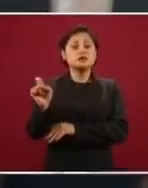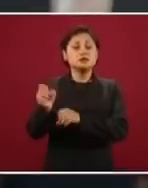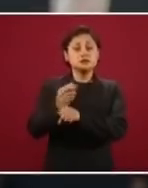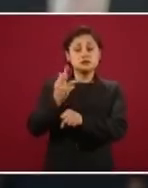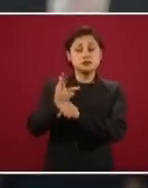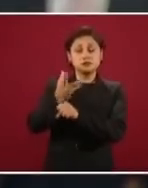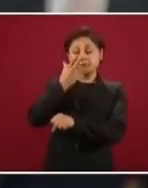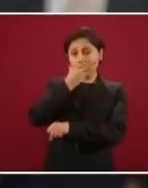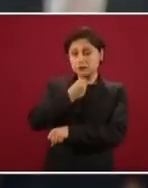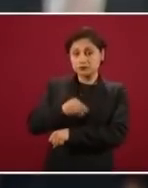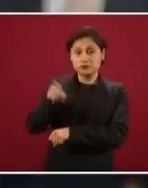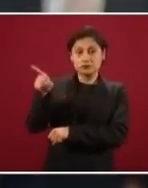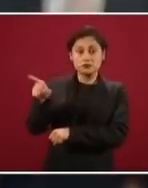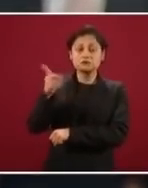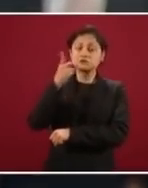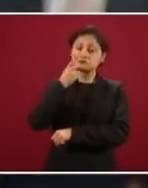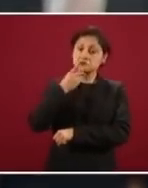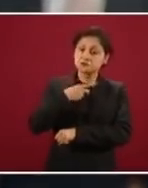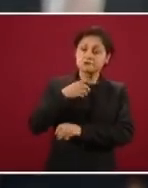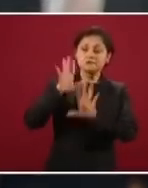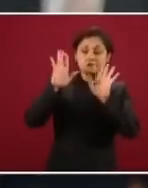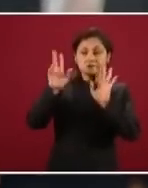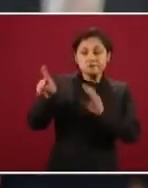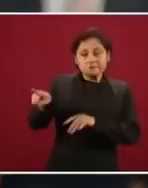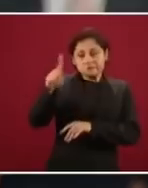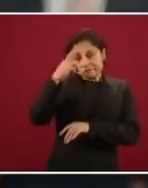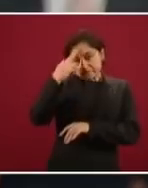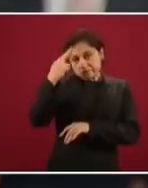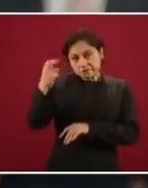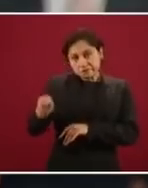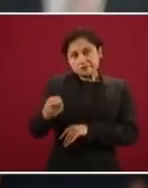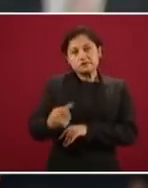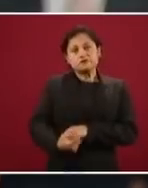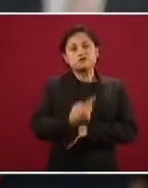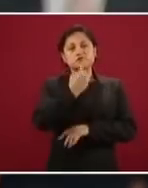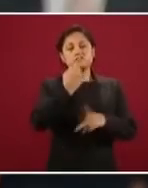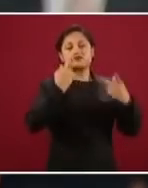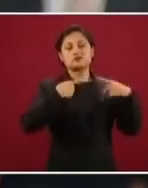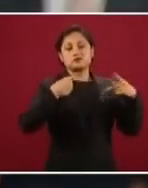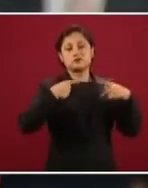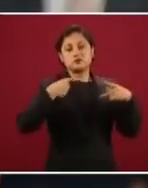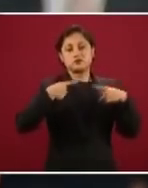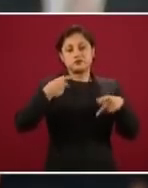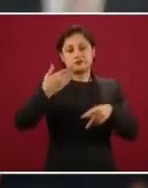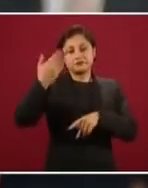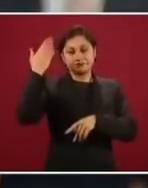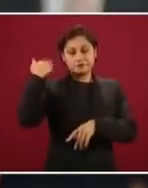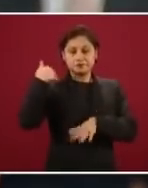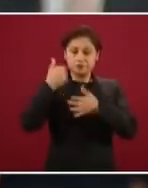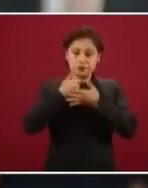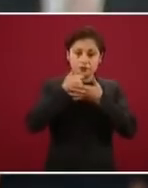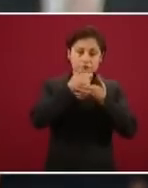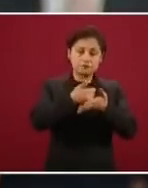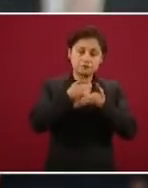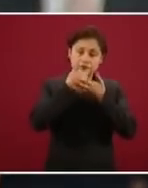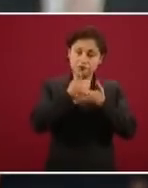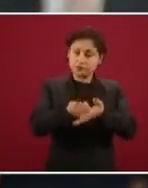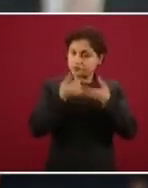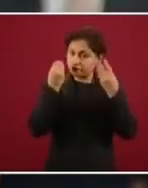tiene razón en siete horas a siete puntos que fue una persona que ayudó mucho para para conseguir